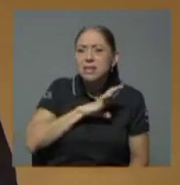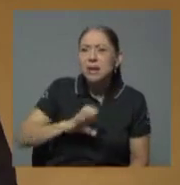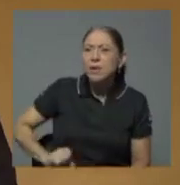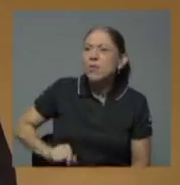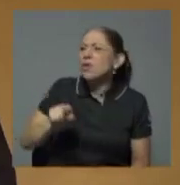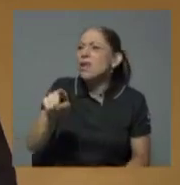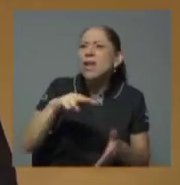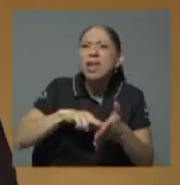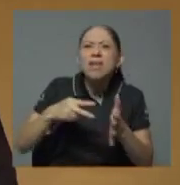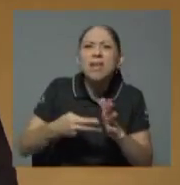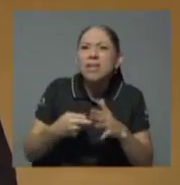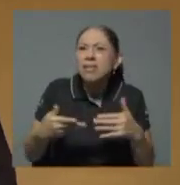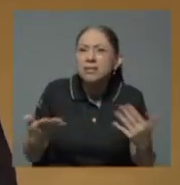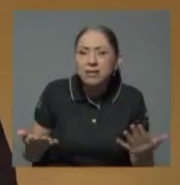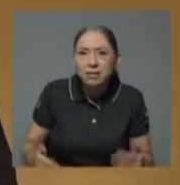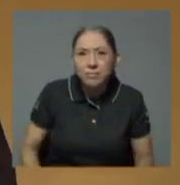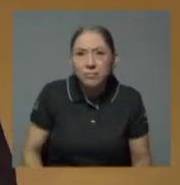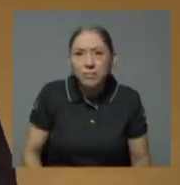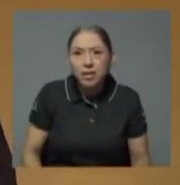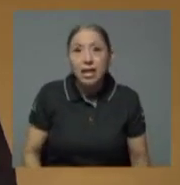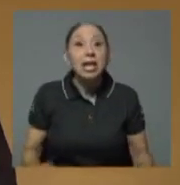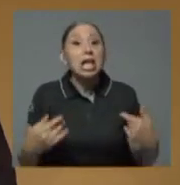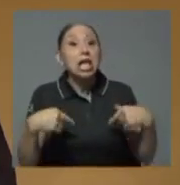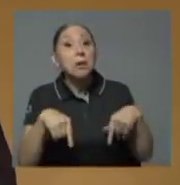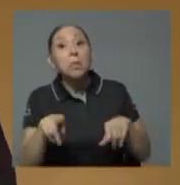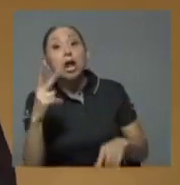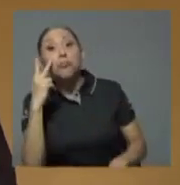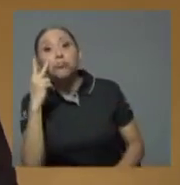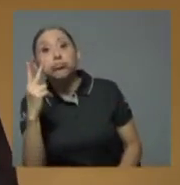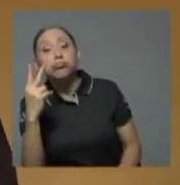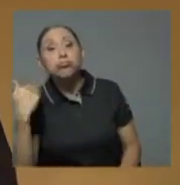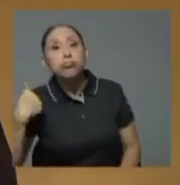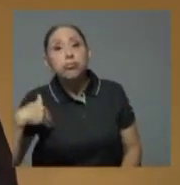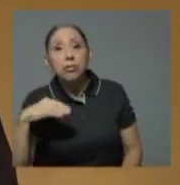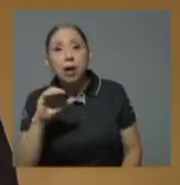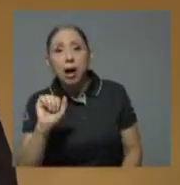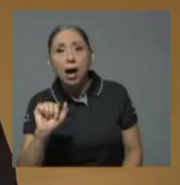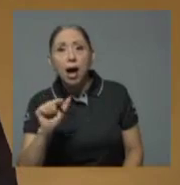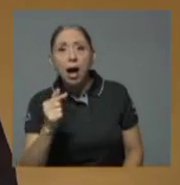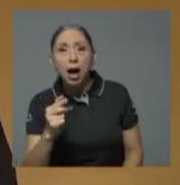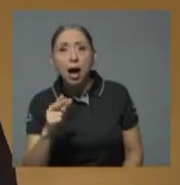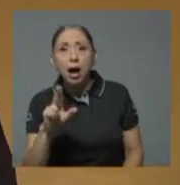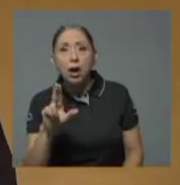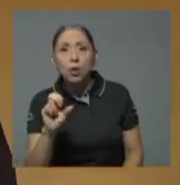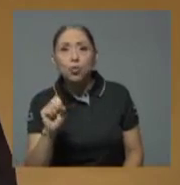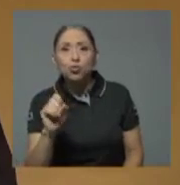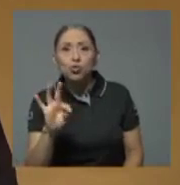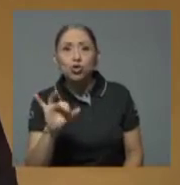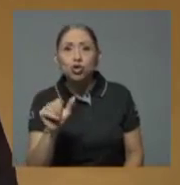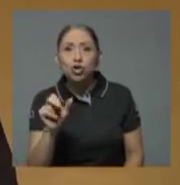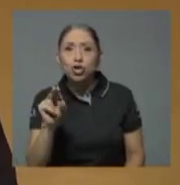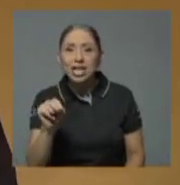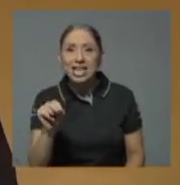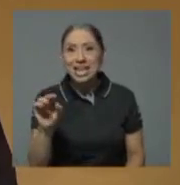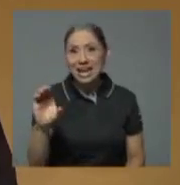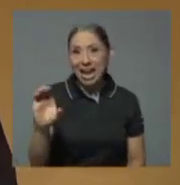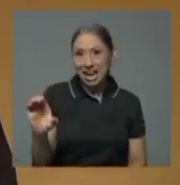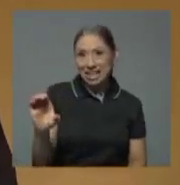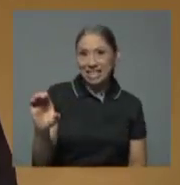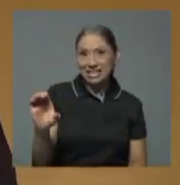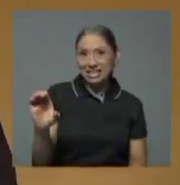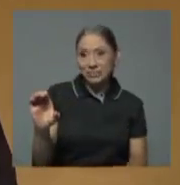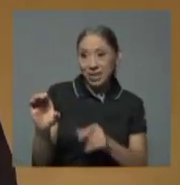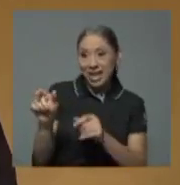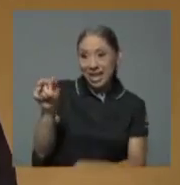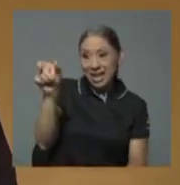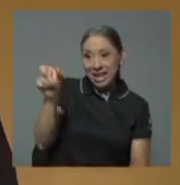Por ahí salió don Agustín Cartens planteando que don Agustín